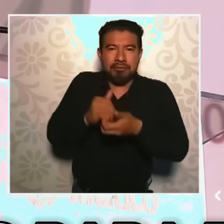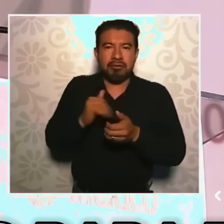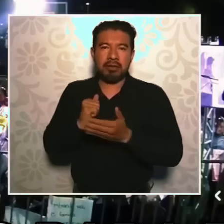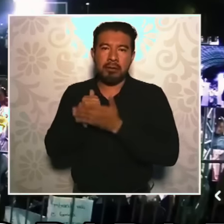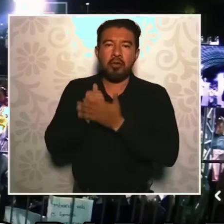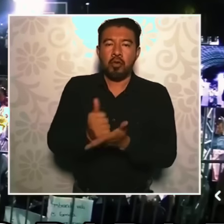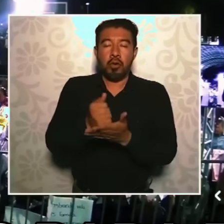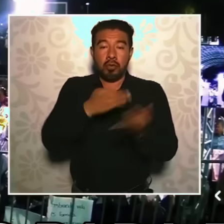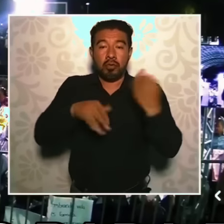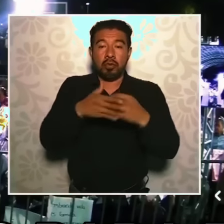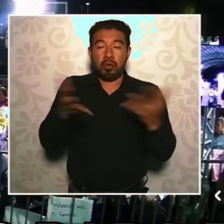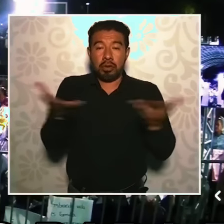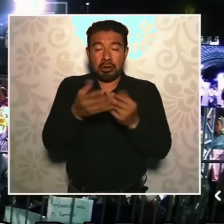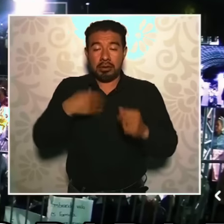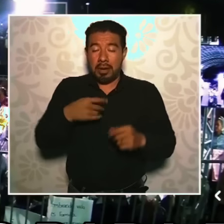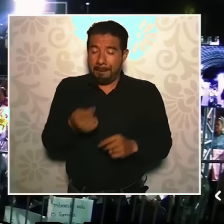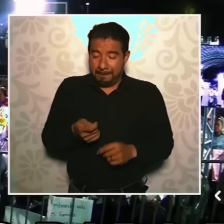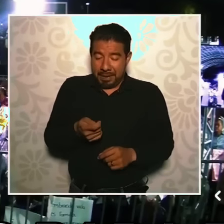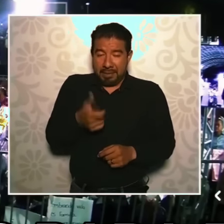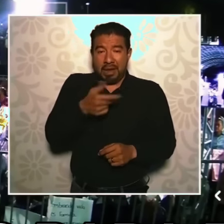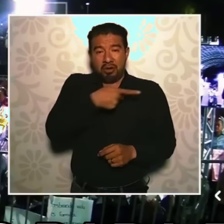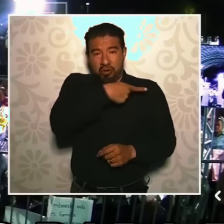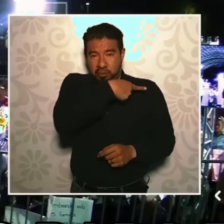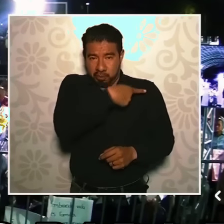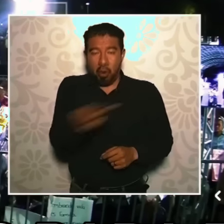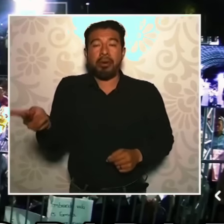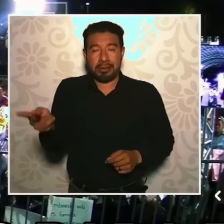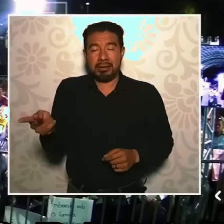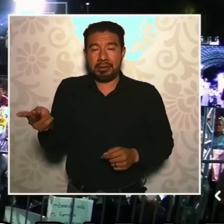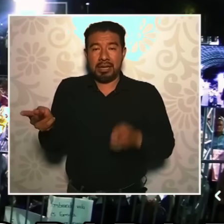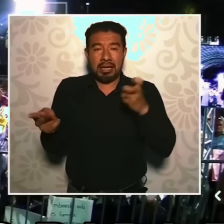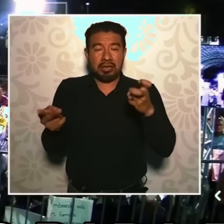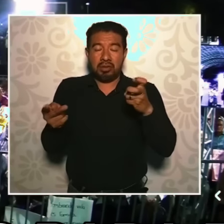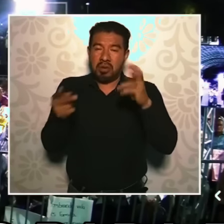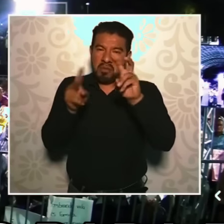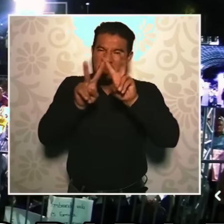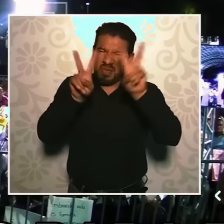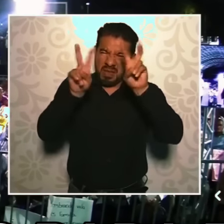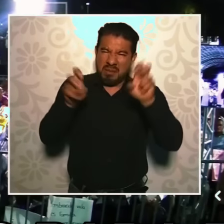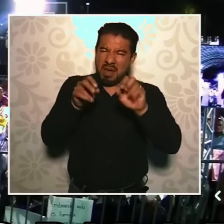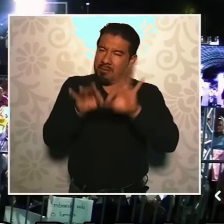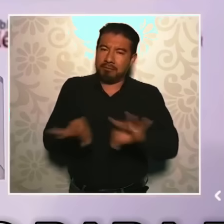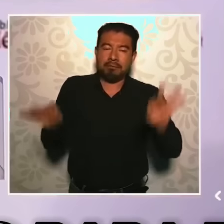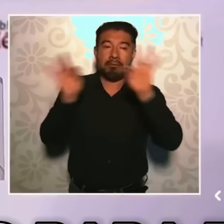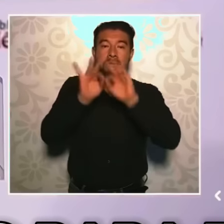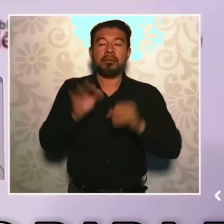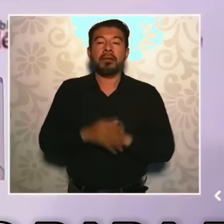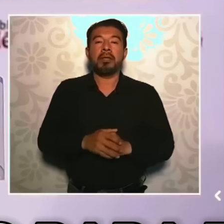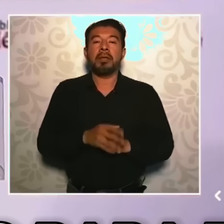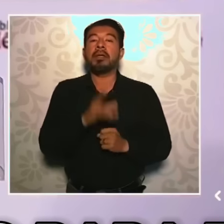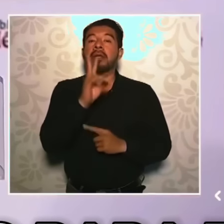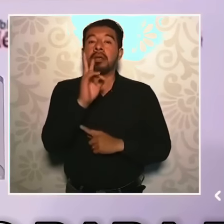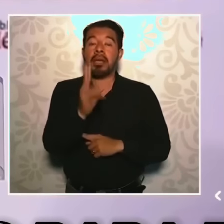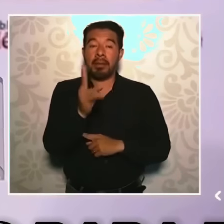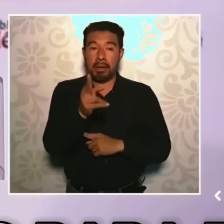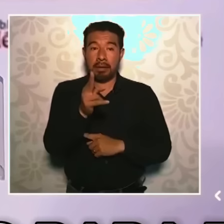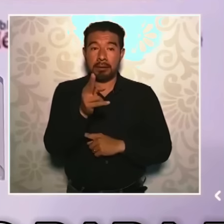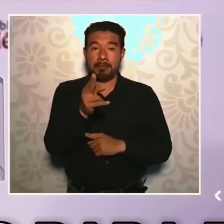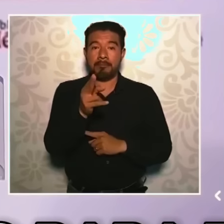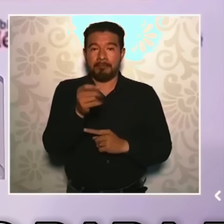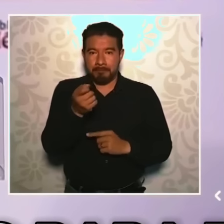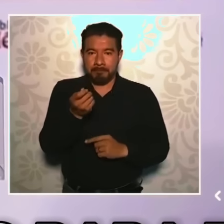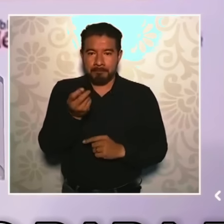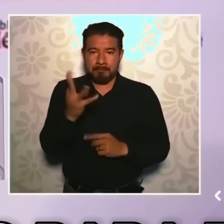de todos, primero los pobres. Pero además se demostró, fíjense, que cuando se apoya al que